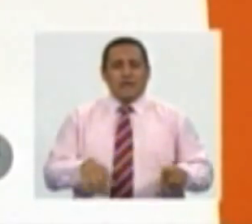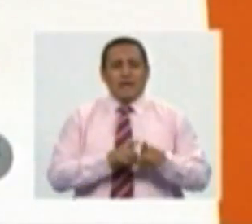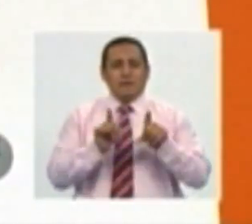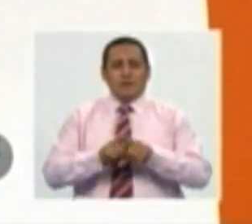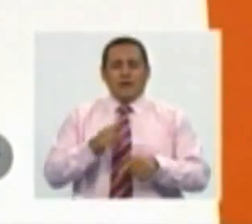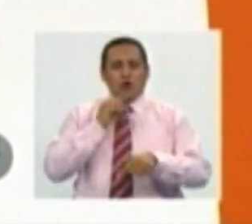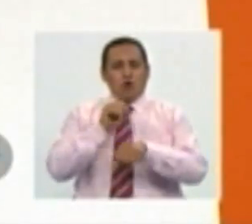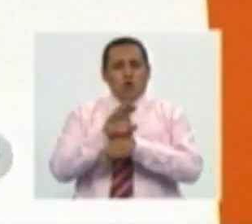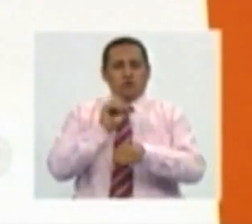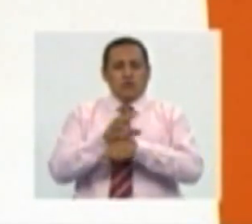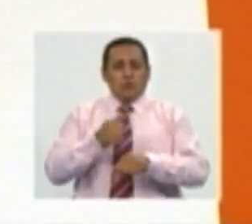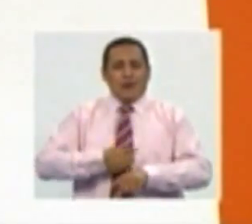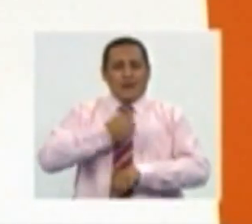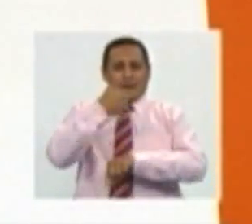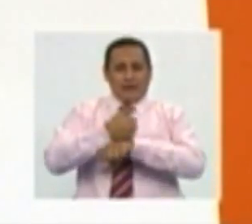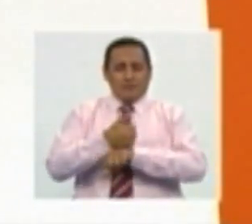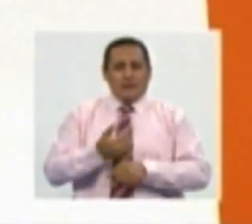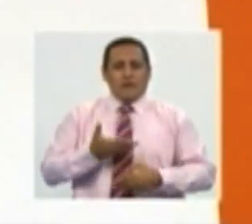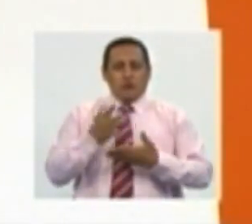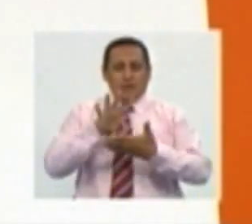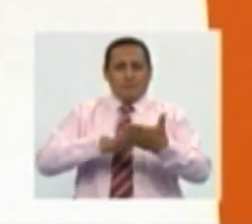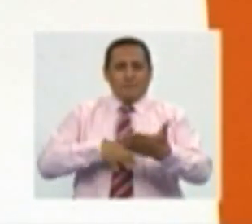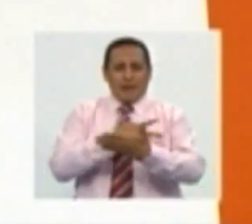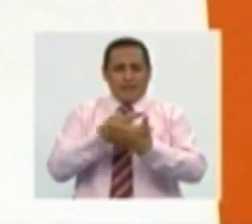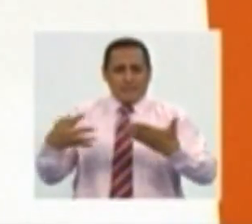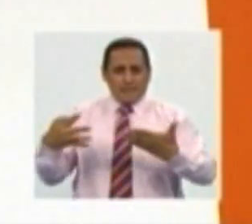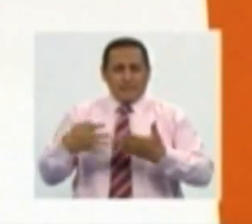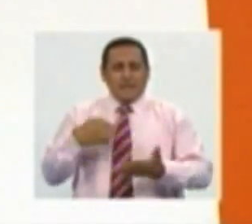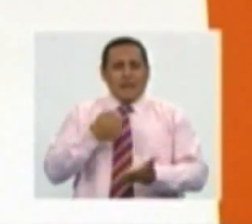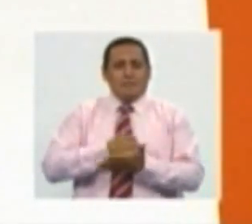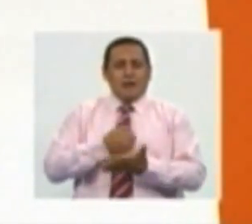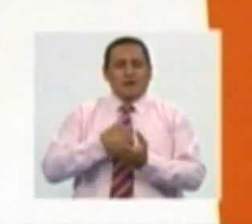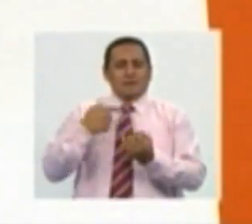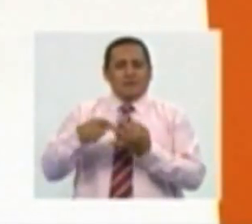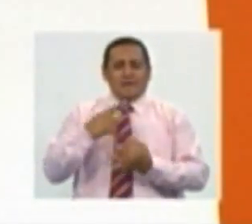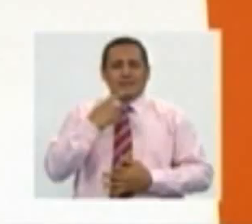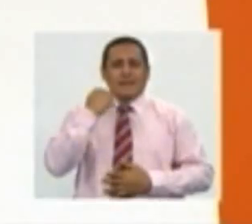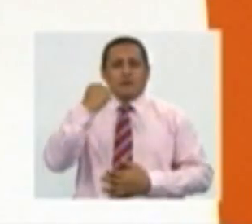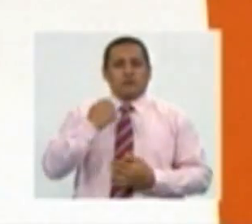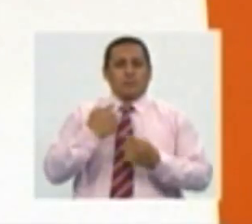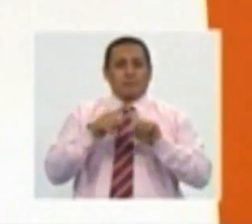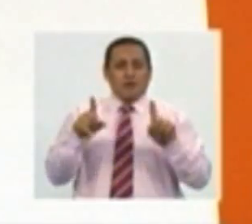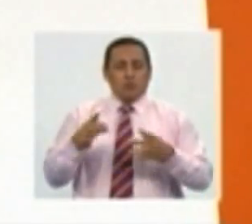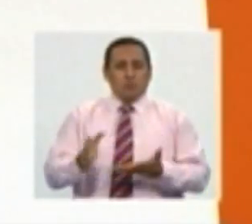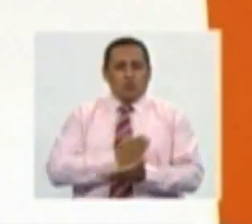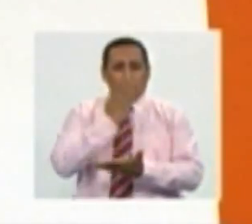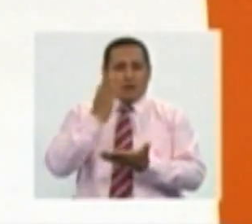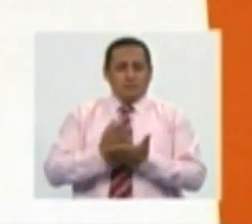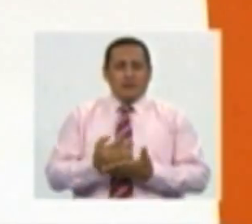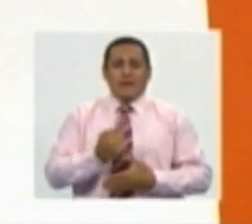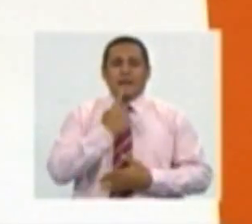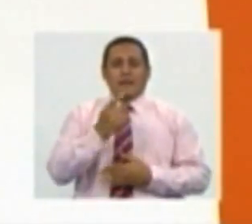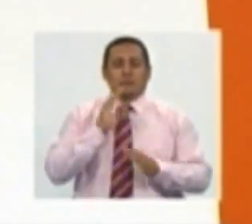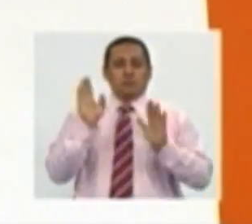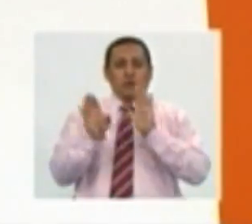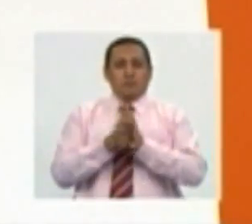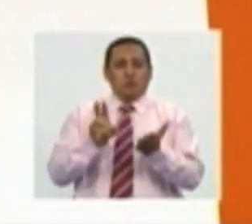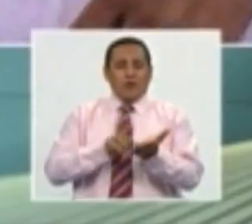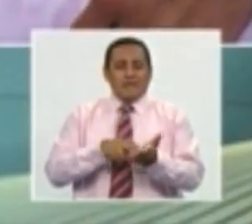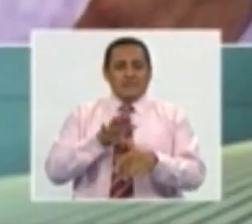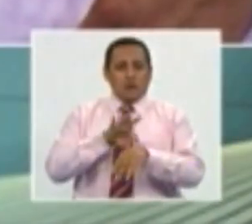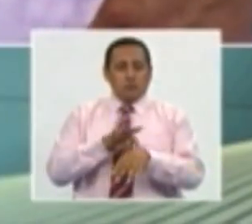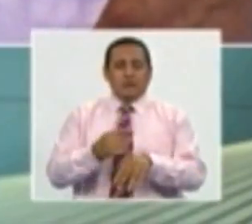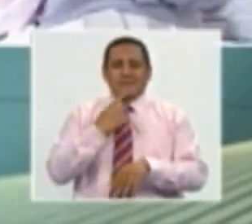manera conmina al empleador a que lo coloque en planilla y que evidentemente le pague todos los beneficios. El problema va a radicar en que para